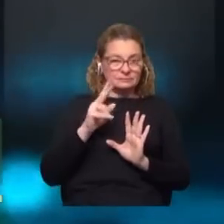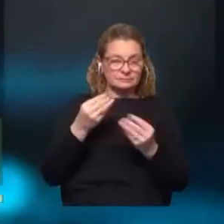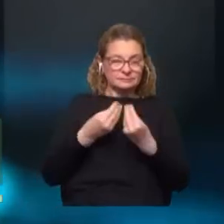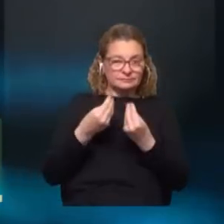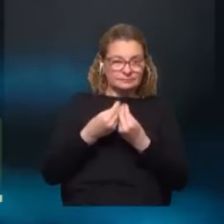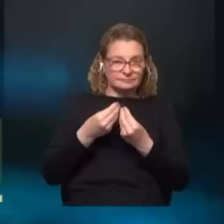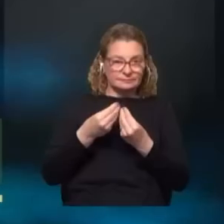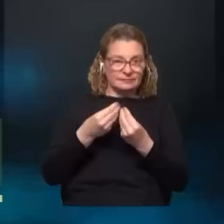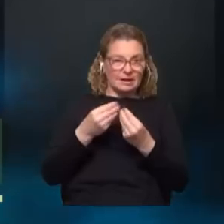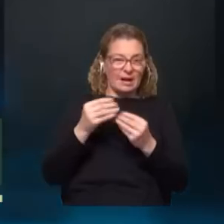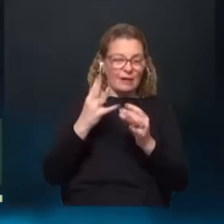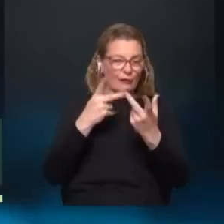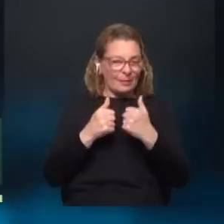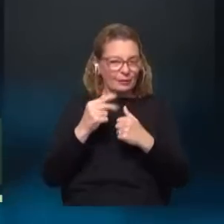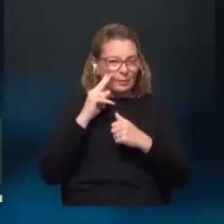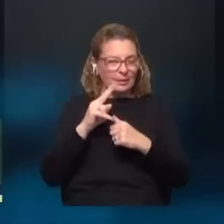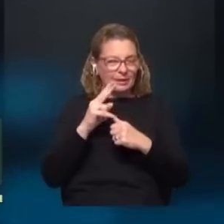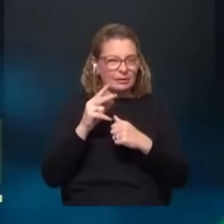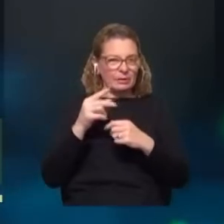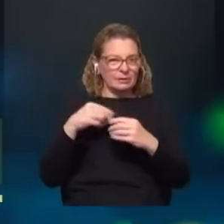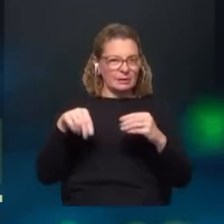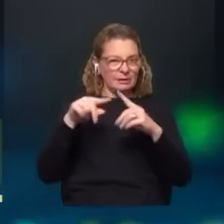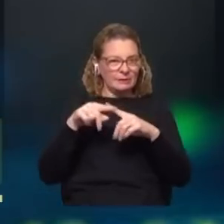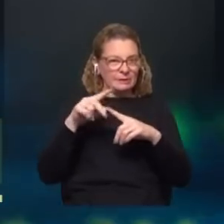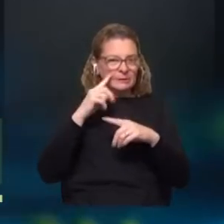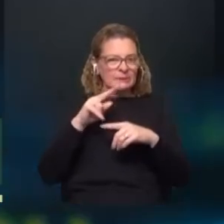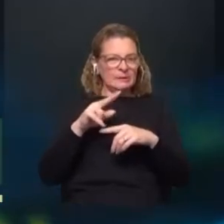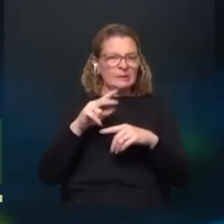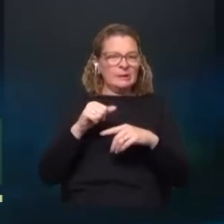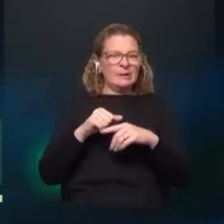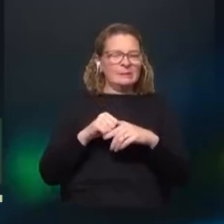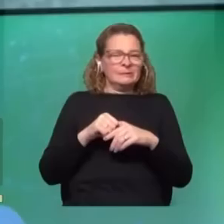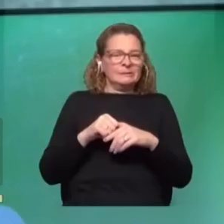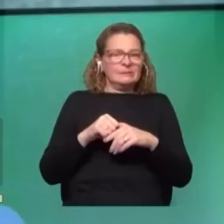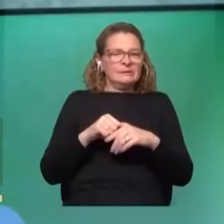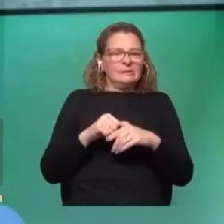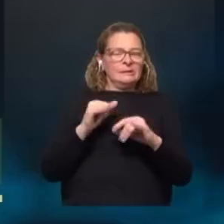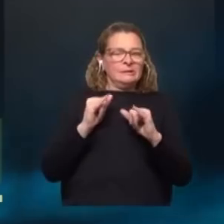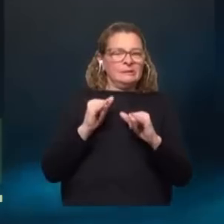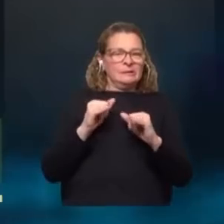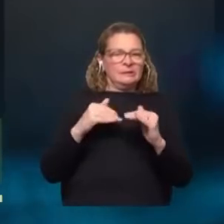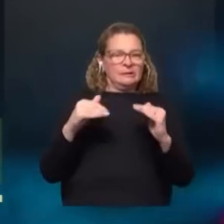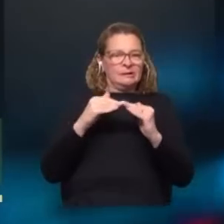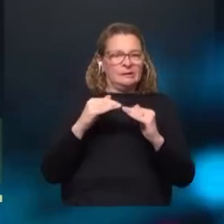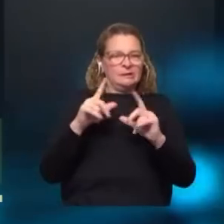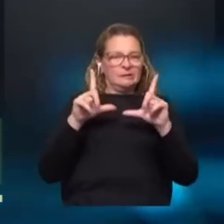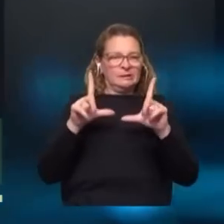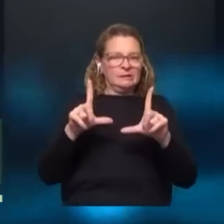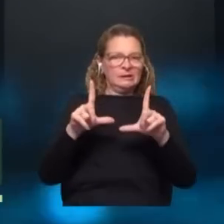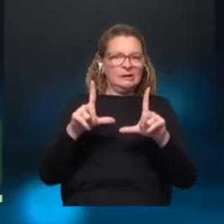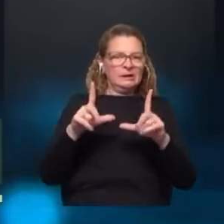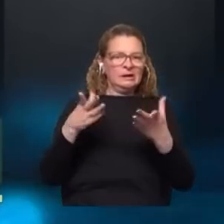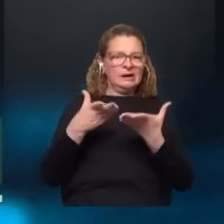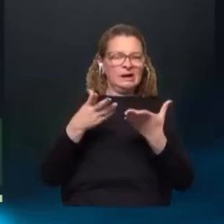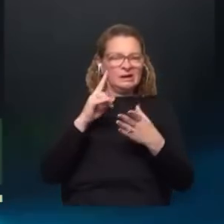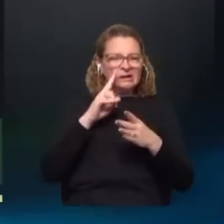información pero de otra óptica entonces En definitiva la puedes ir cerrando en función de ese tipo de lógicas bien sí lo mismo si vamos a la siguiente que ahora